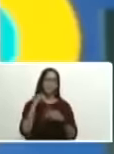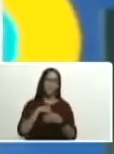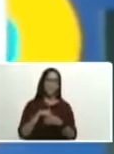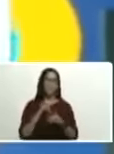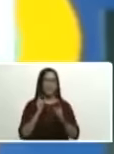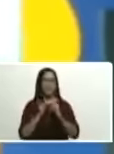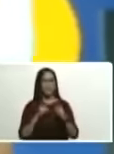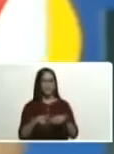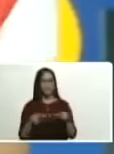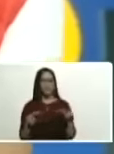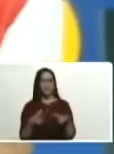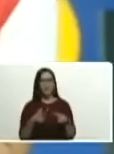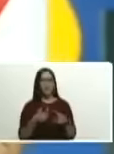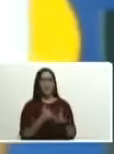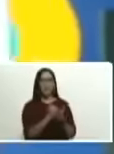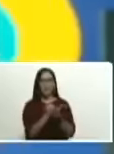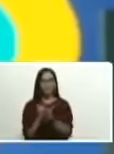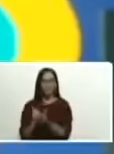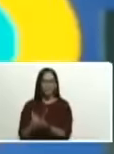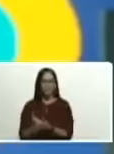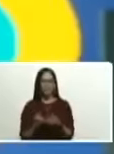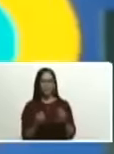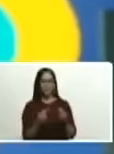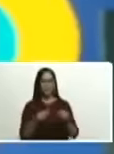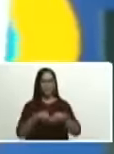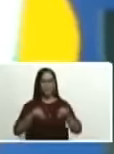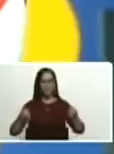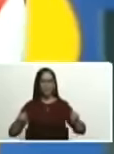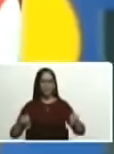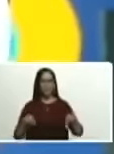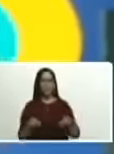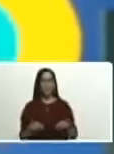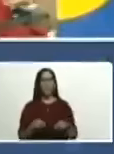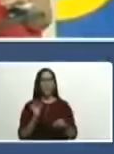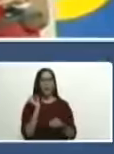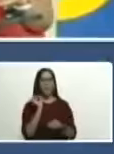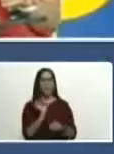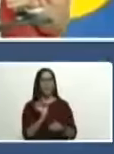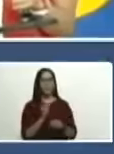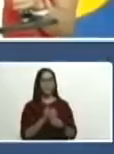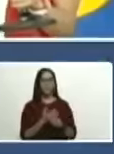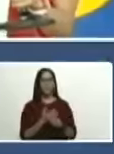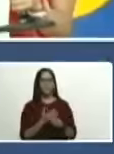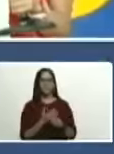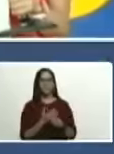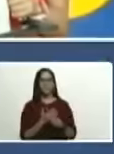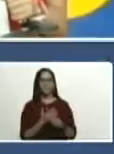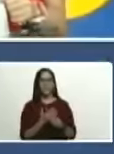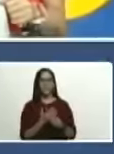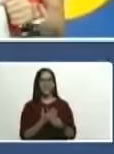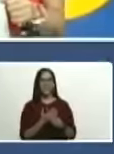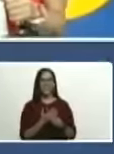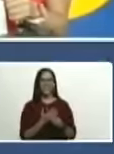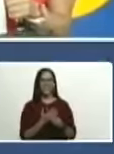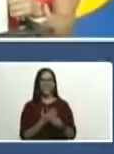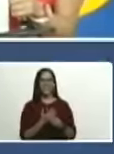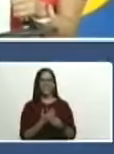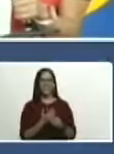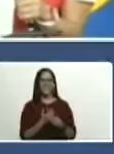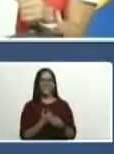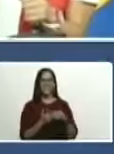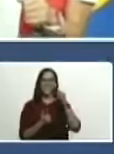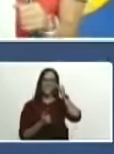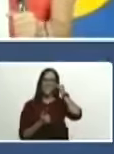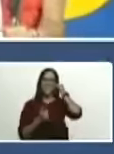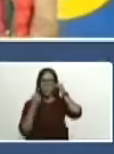algunos casos, satisfacen la demanda en su territorio. Bueno. Ahora, al punto. Muy bien. Yo creí